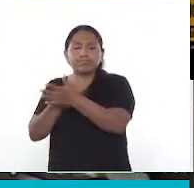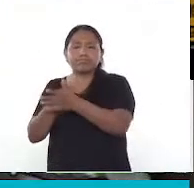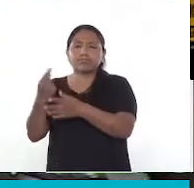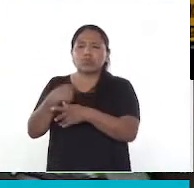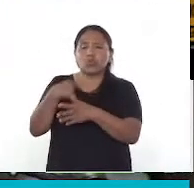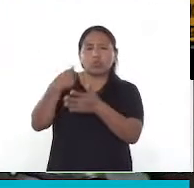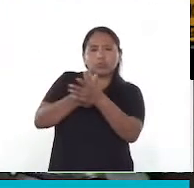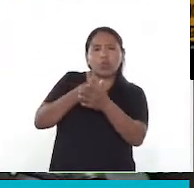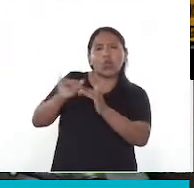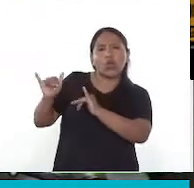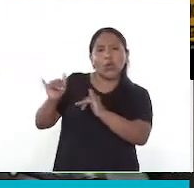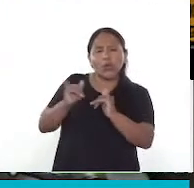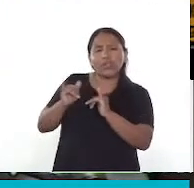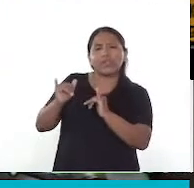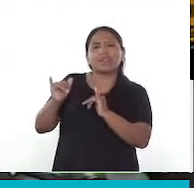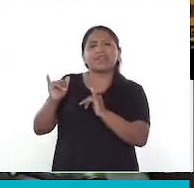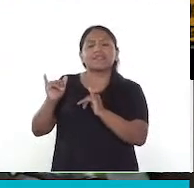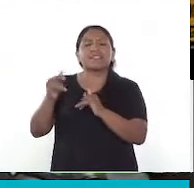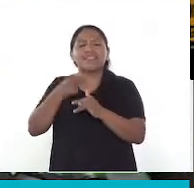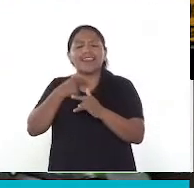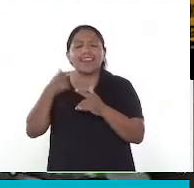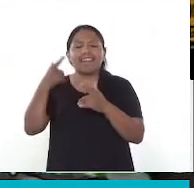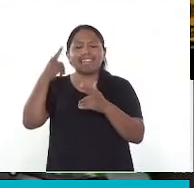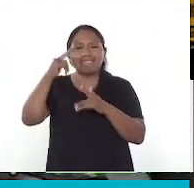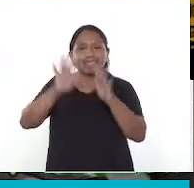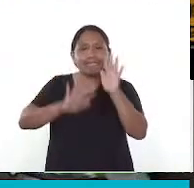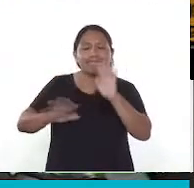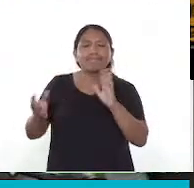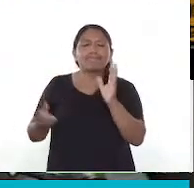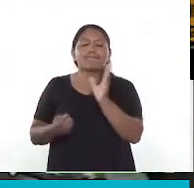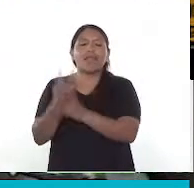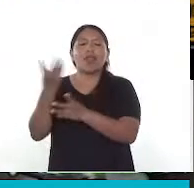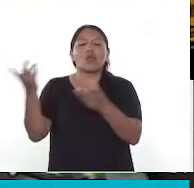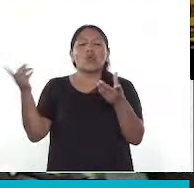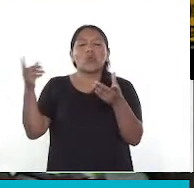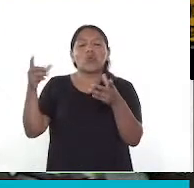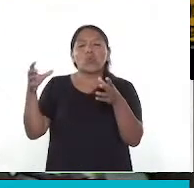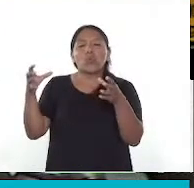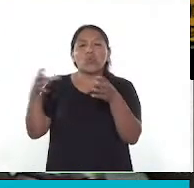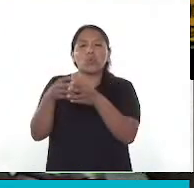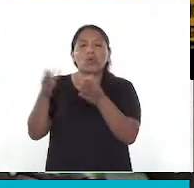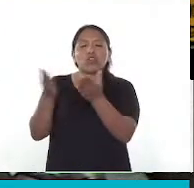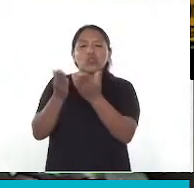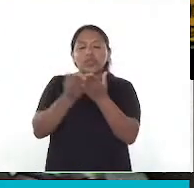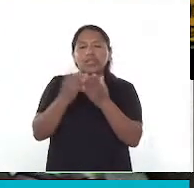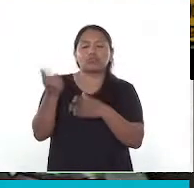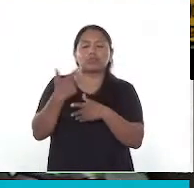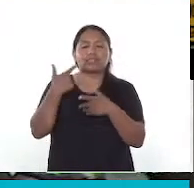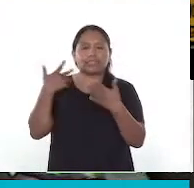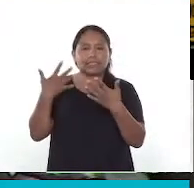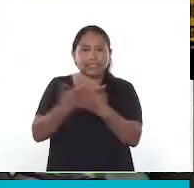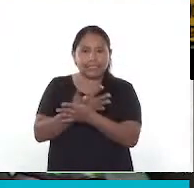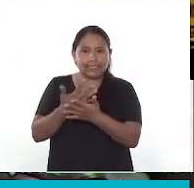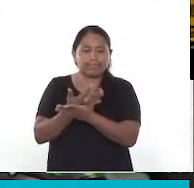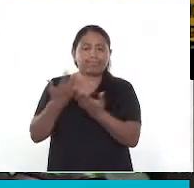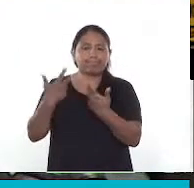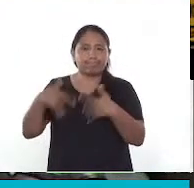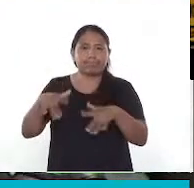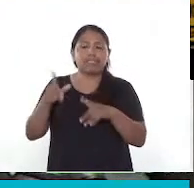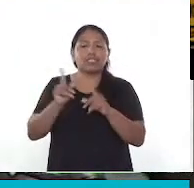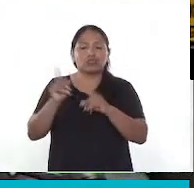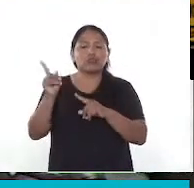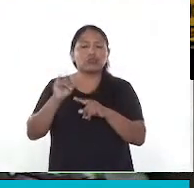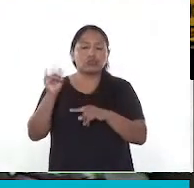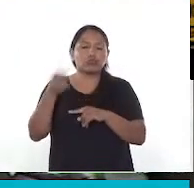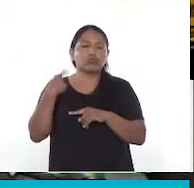juvenil por querer crear un centro de estudiantes la pasamos mal y estuvimos en algún